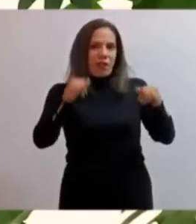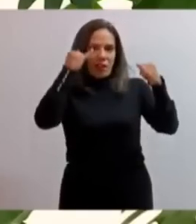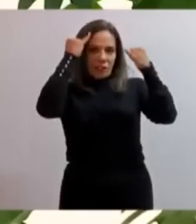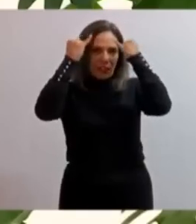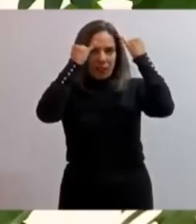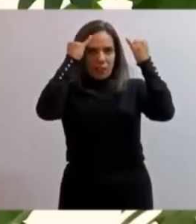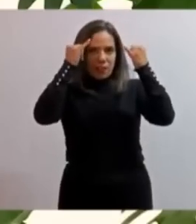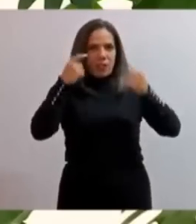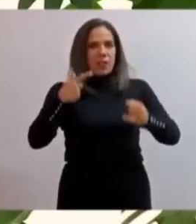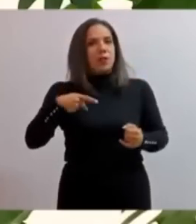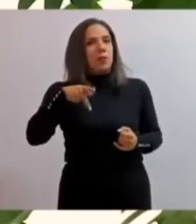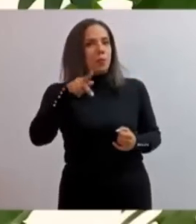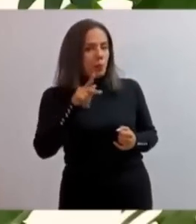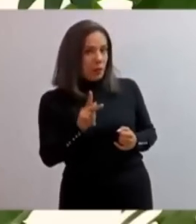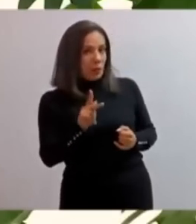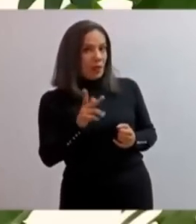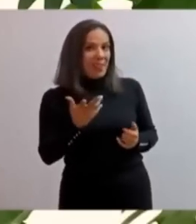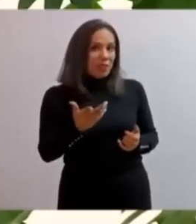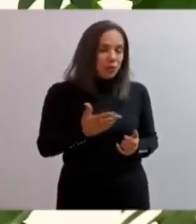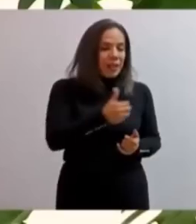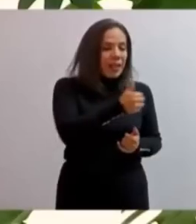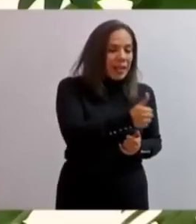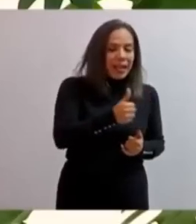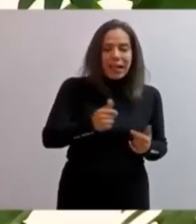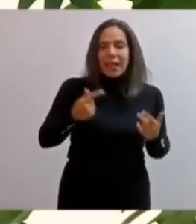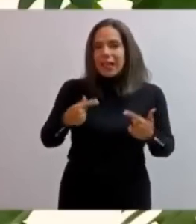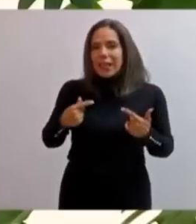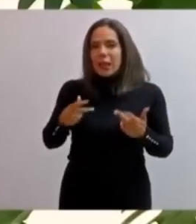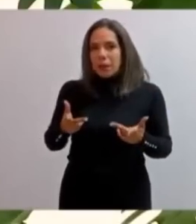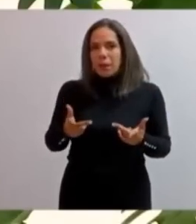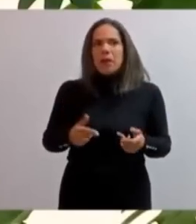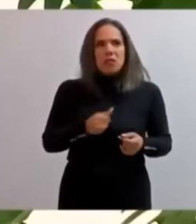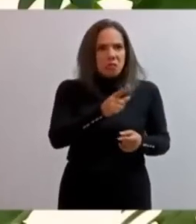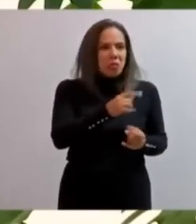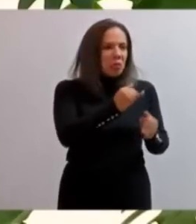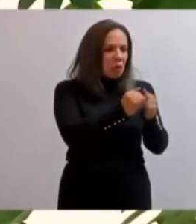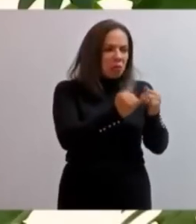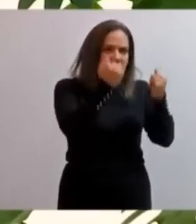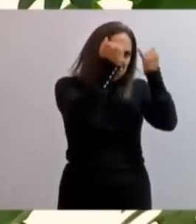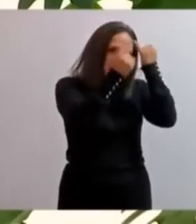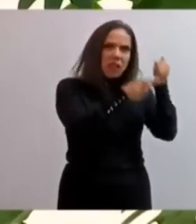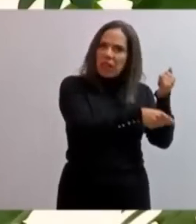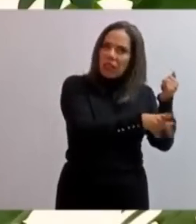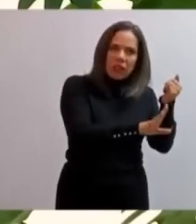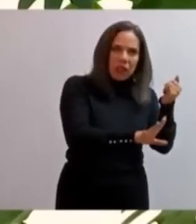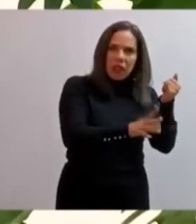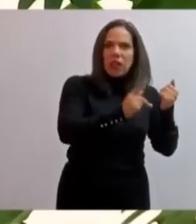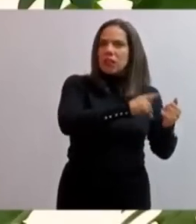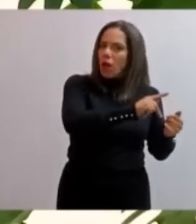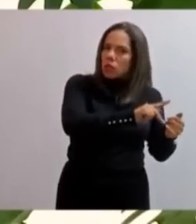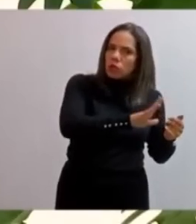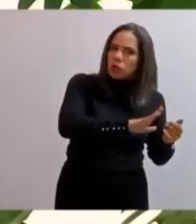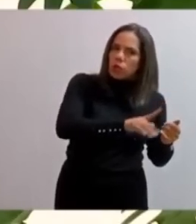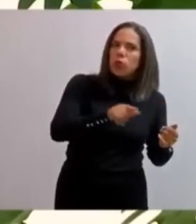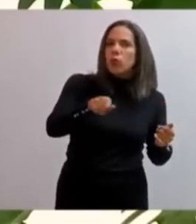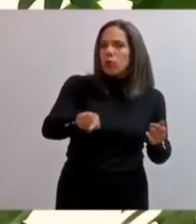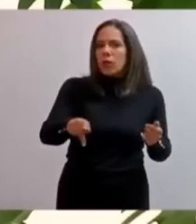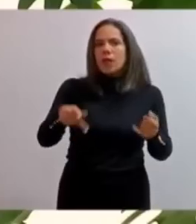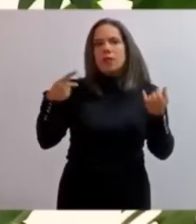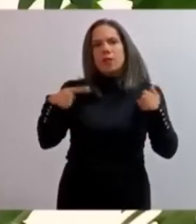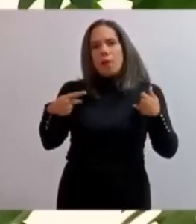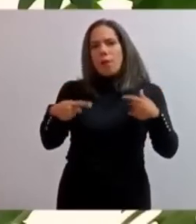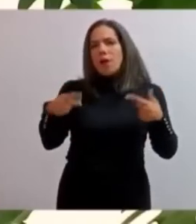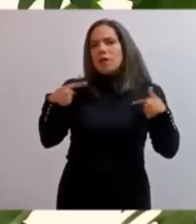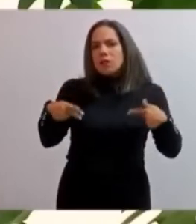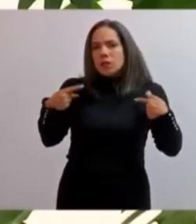consideramos los mismos elementos, no todos tenemos las mismas aproximaciones para